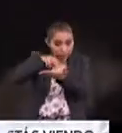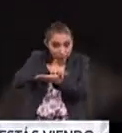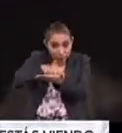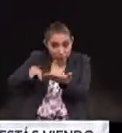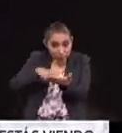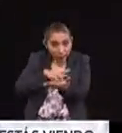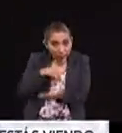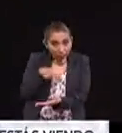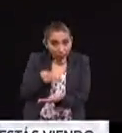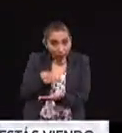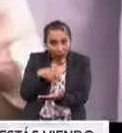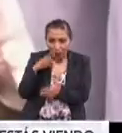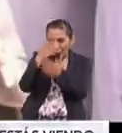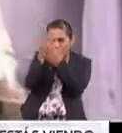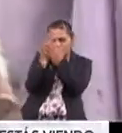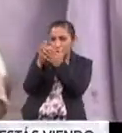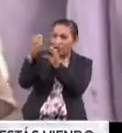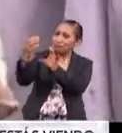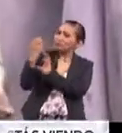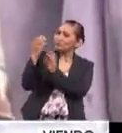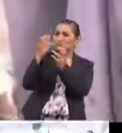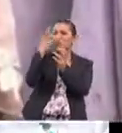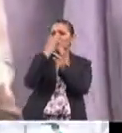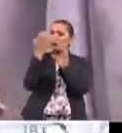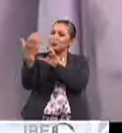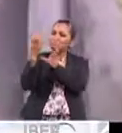guiamos por una figura, nos guiamos por